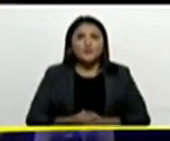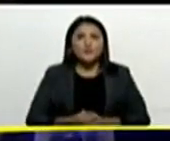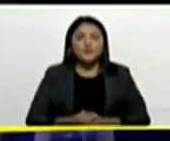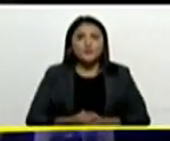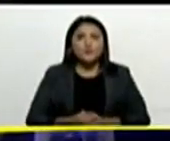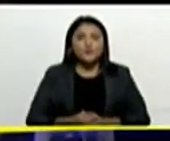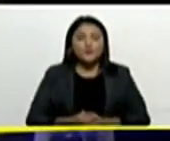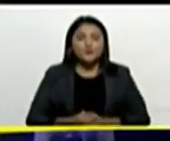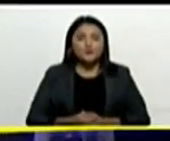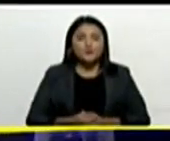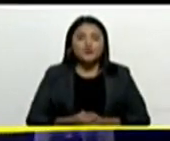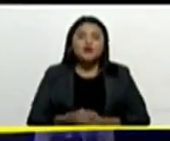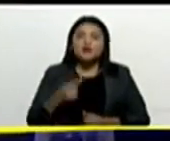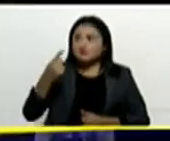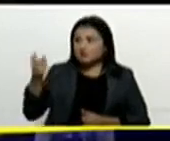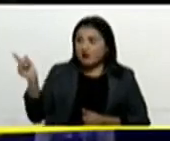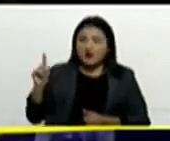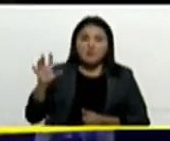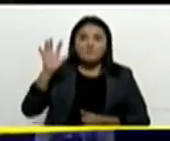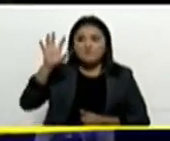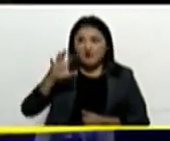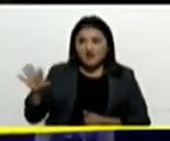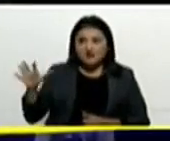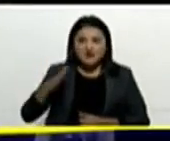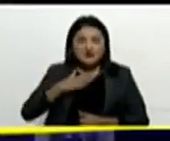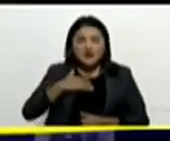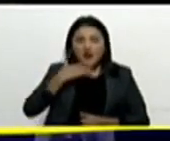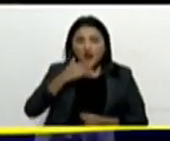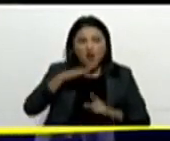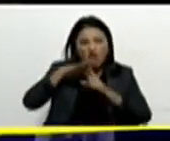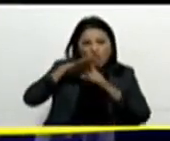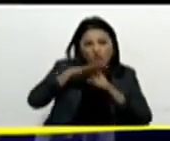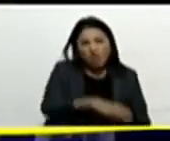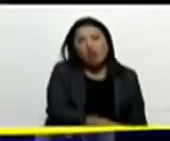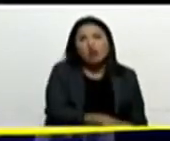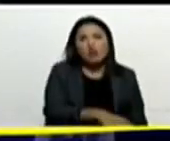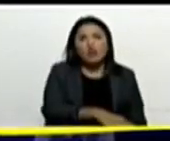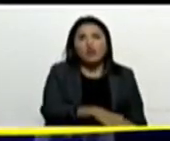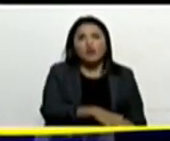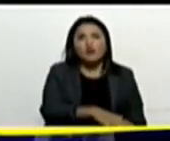las formas imperialistas de oprimir a nuestros pueblos,